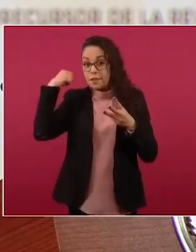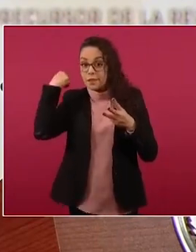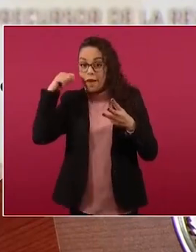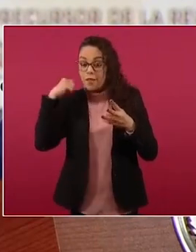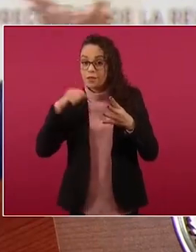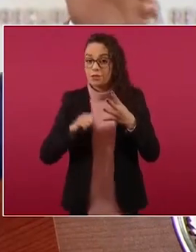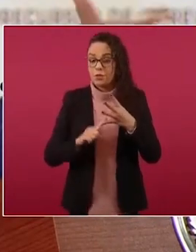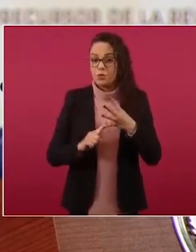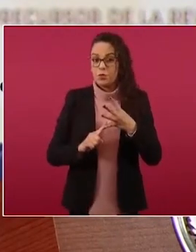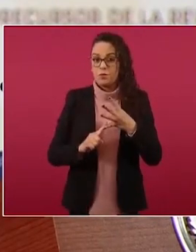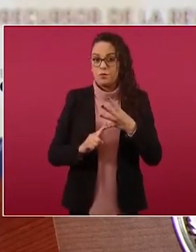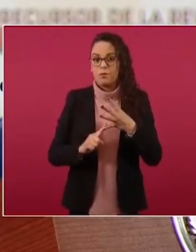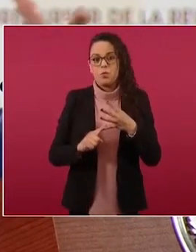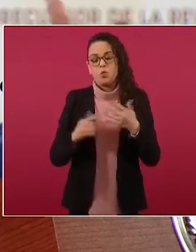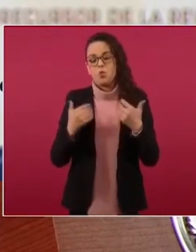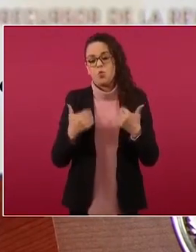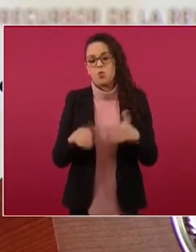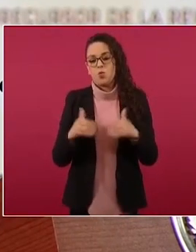lo que significa